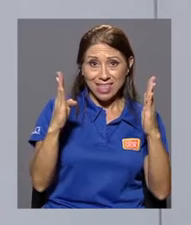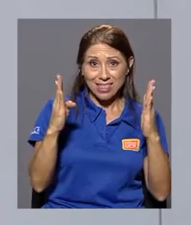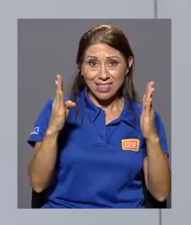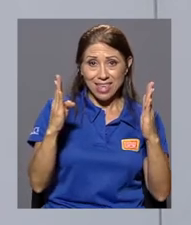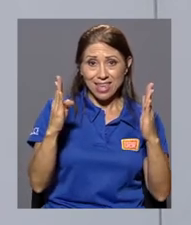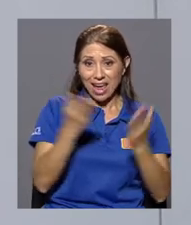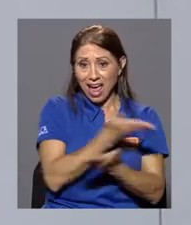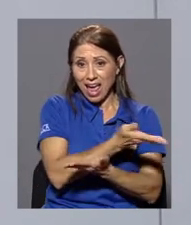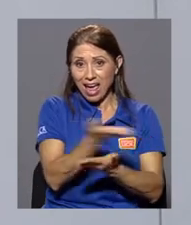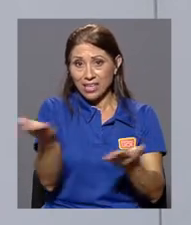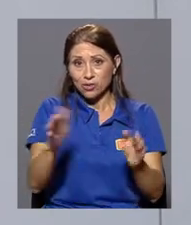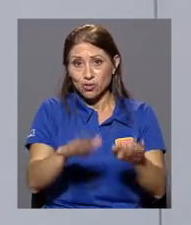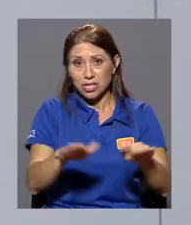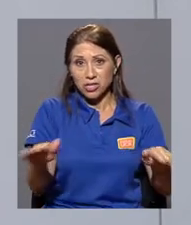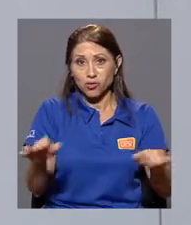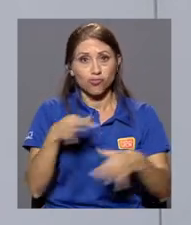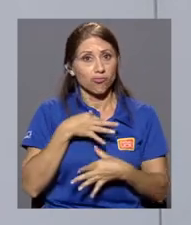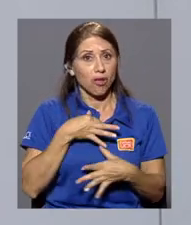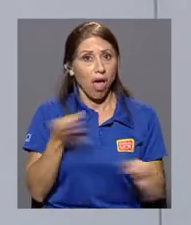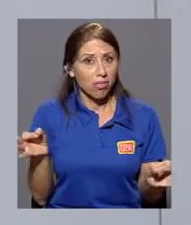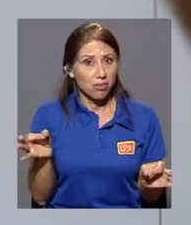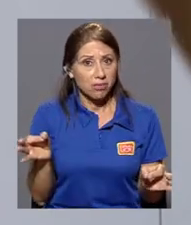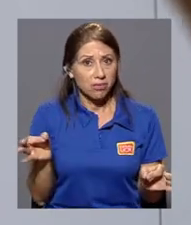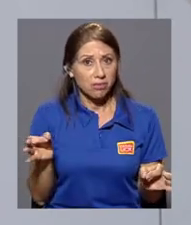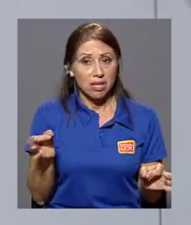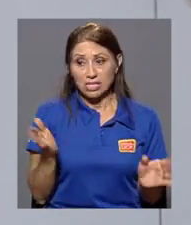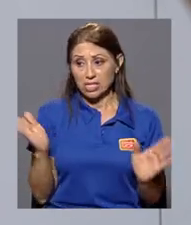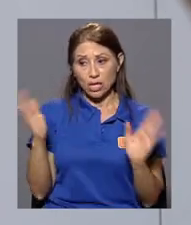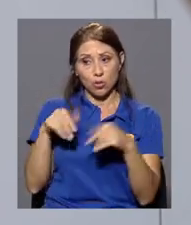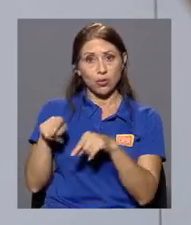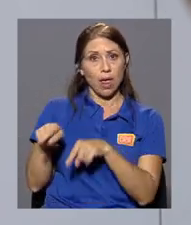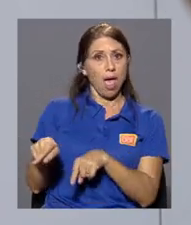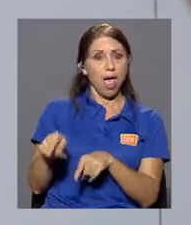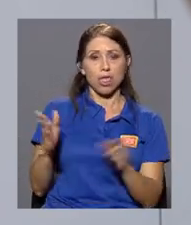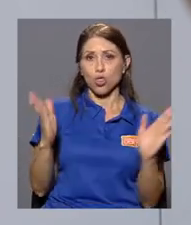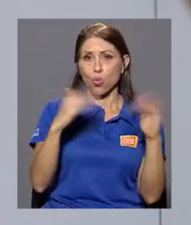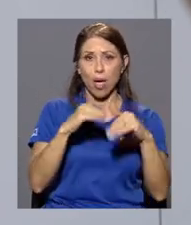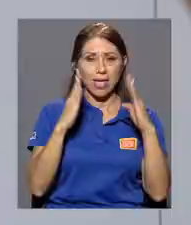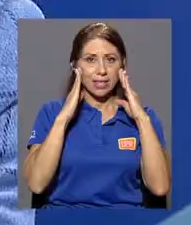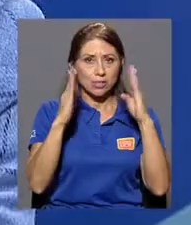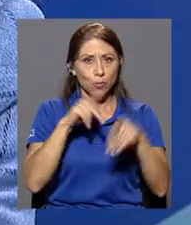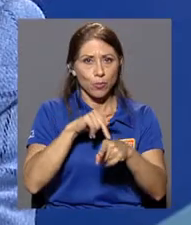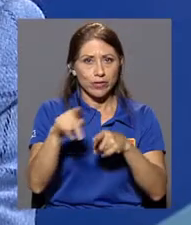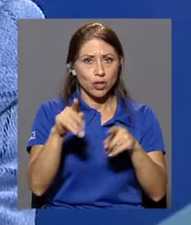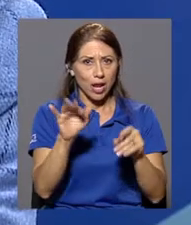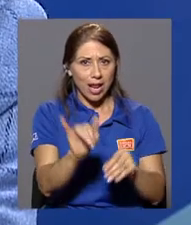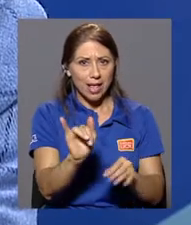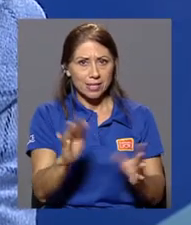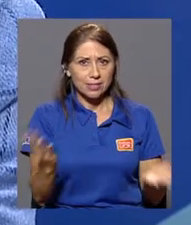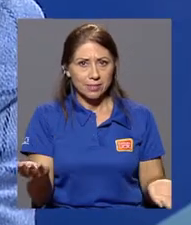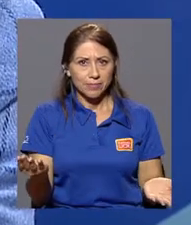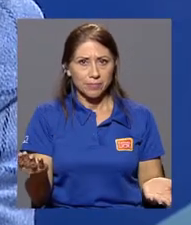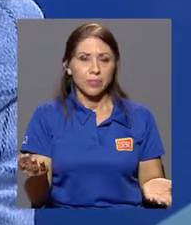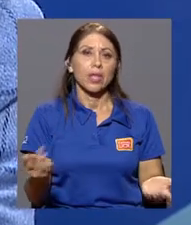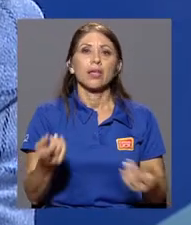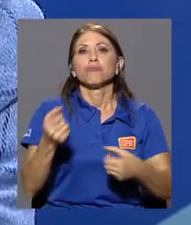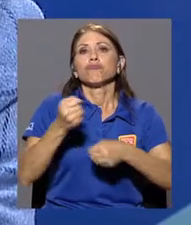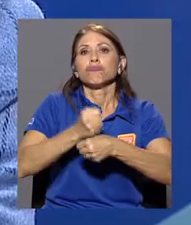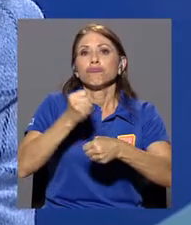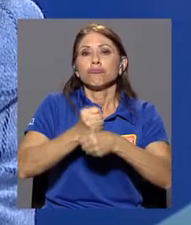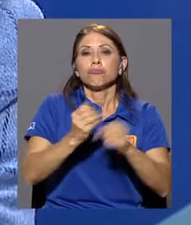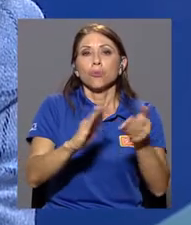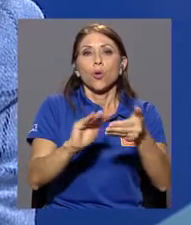a estas poblaciones que de otra manera no tendrían una atención profesional de este tipo. Desde los trabajos